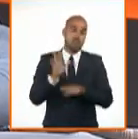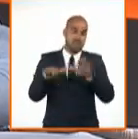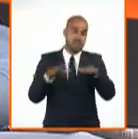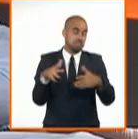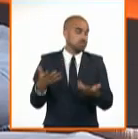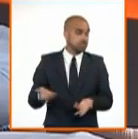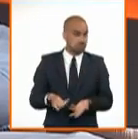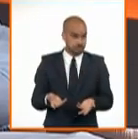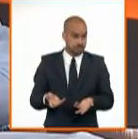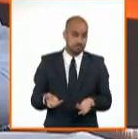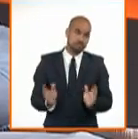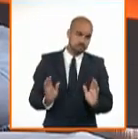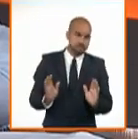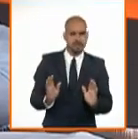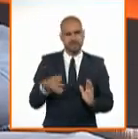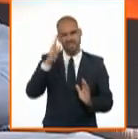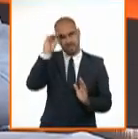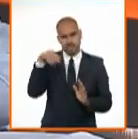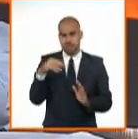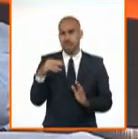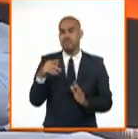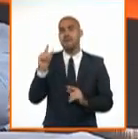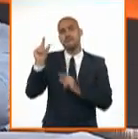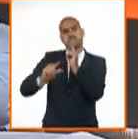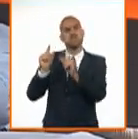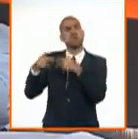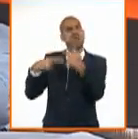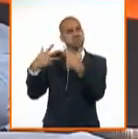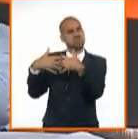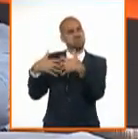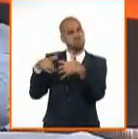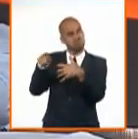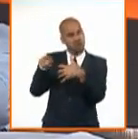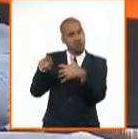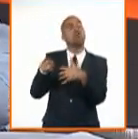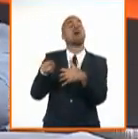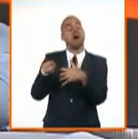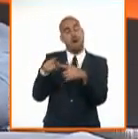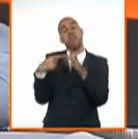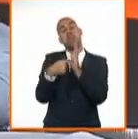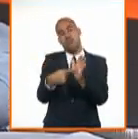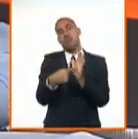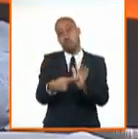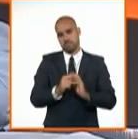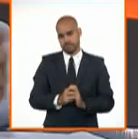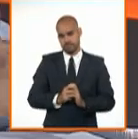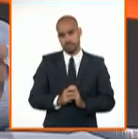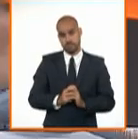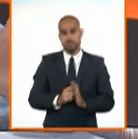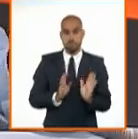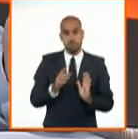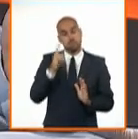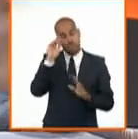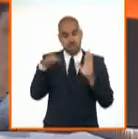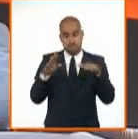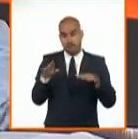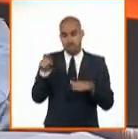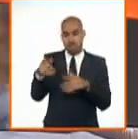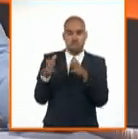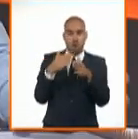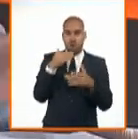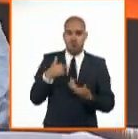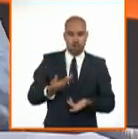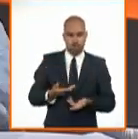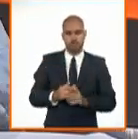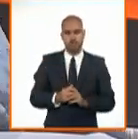las recomendaciones fabricante y el estado del equipamiento se decide el alcance que se van y por supuesto también hay que tener en cuenta